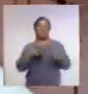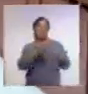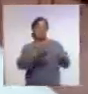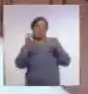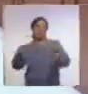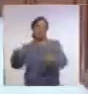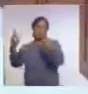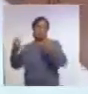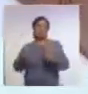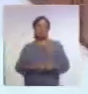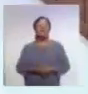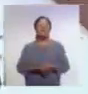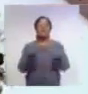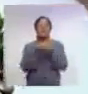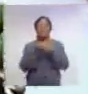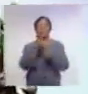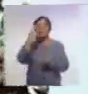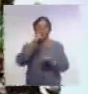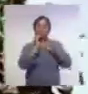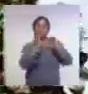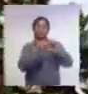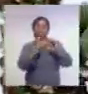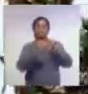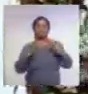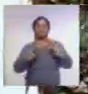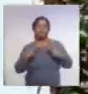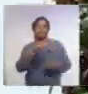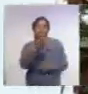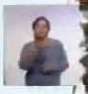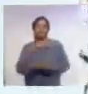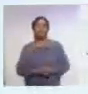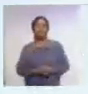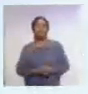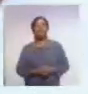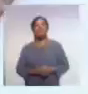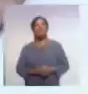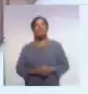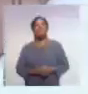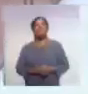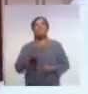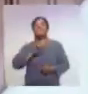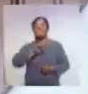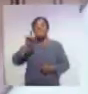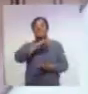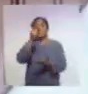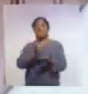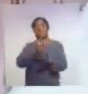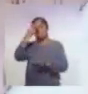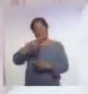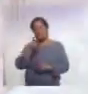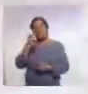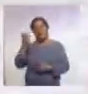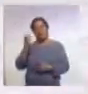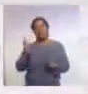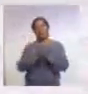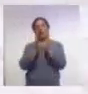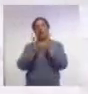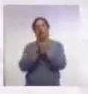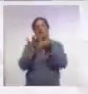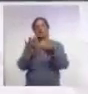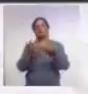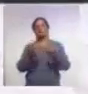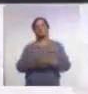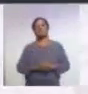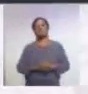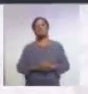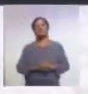y asistencia a las víctimas de estos delitos. Durante la reunión que se llevó a cabo en la Ciudad de México, los participantes abordaron las estrategias y